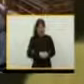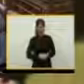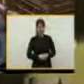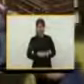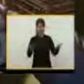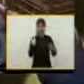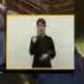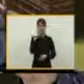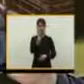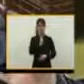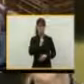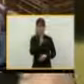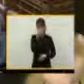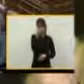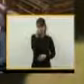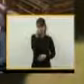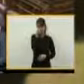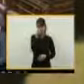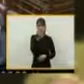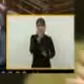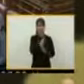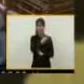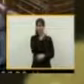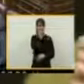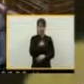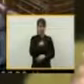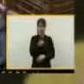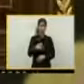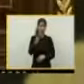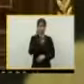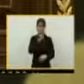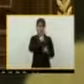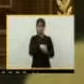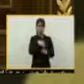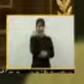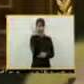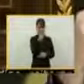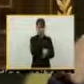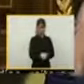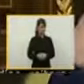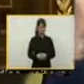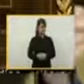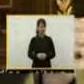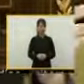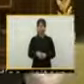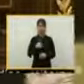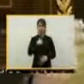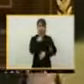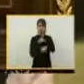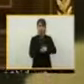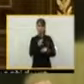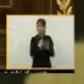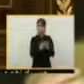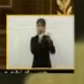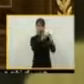de autodeterminado. Recordoume, si dixo así literalmente, recordoume as declaracións escandalizadas dos altos intelectuais e